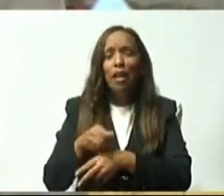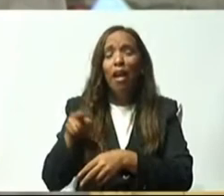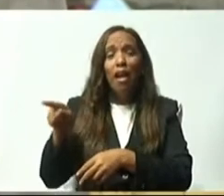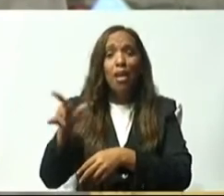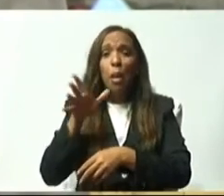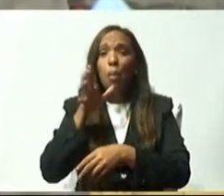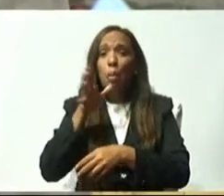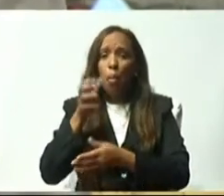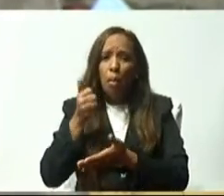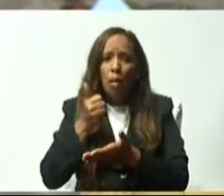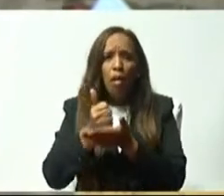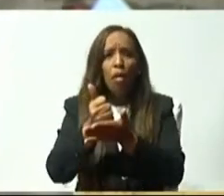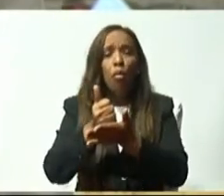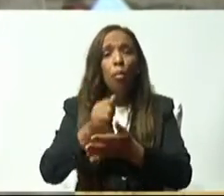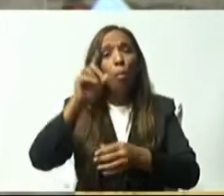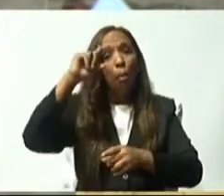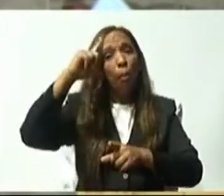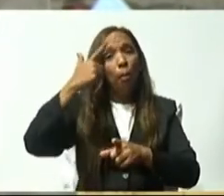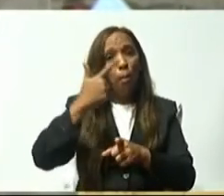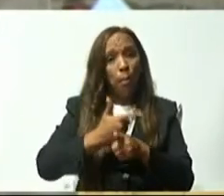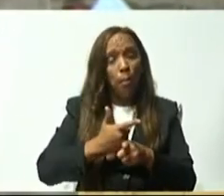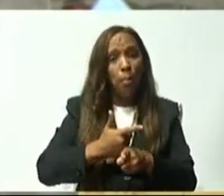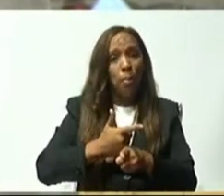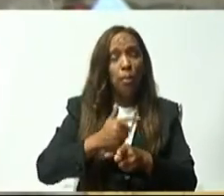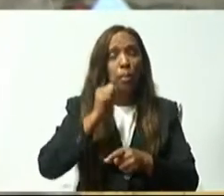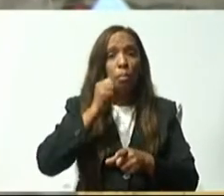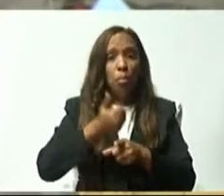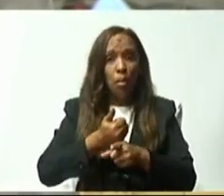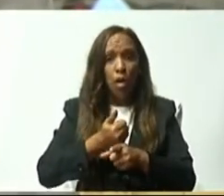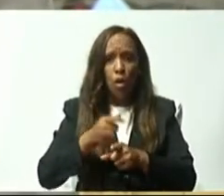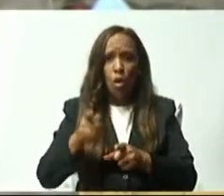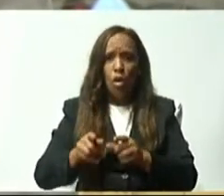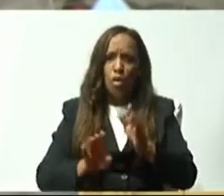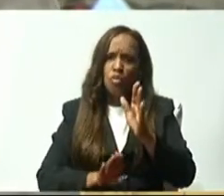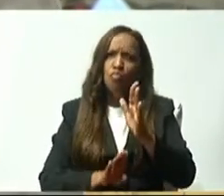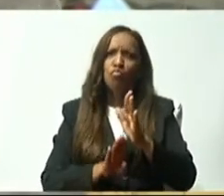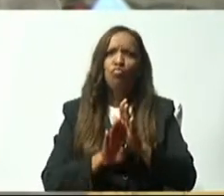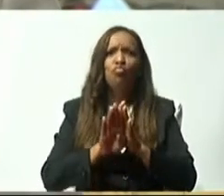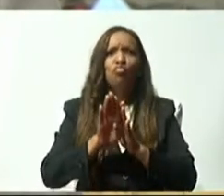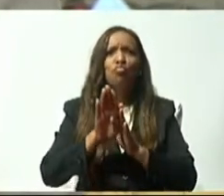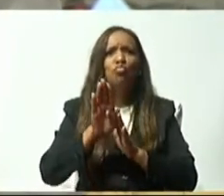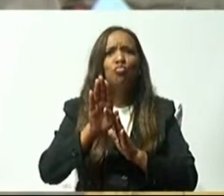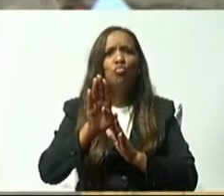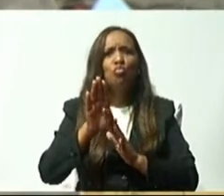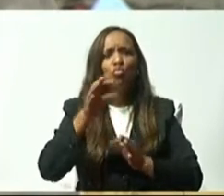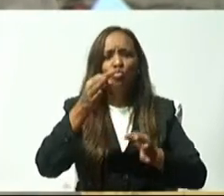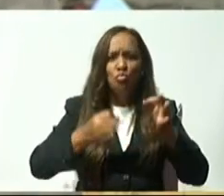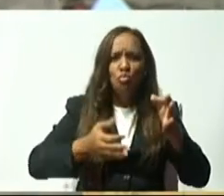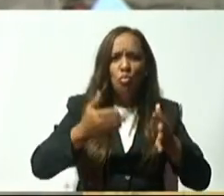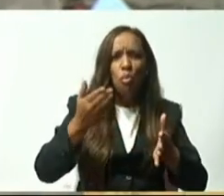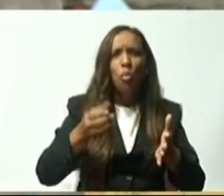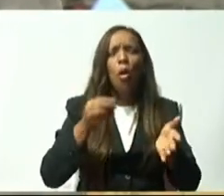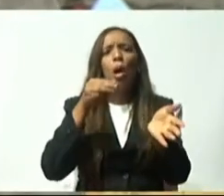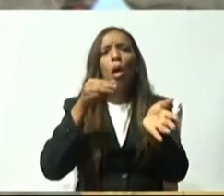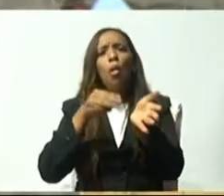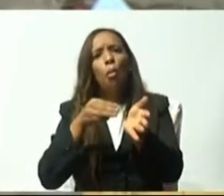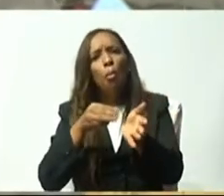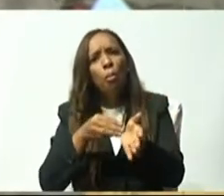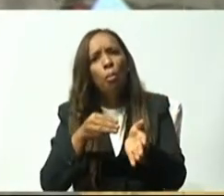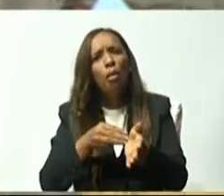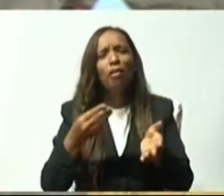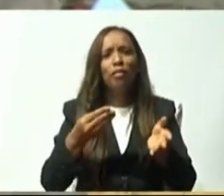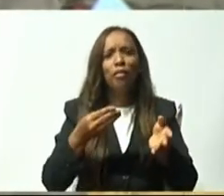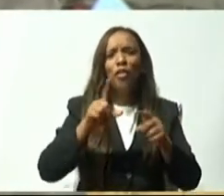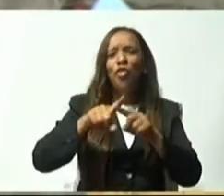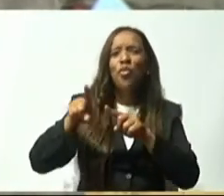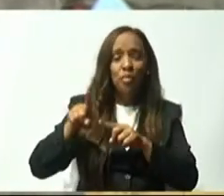profesores, ingenieros. Mi familia es un orgullo para el barrio que yo nací y para la provincia y el